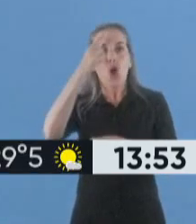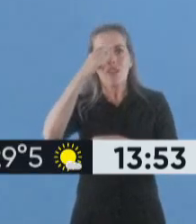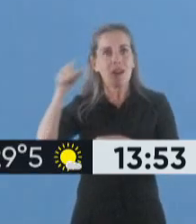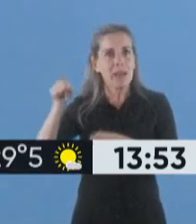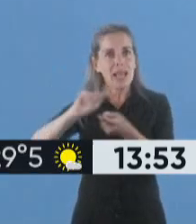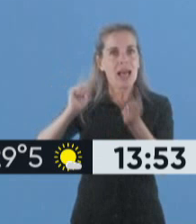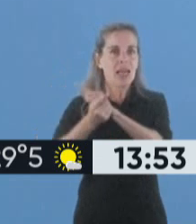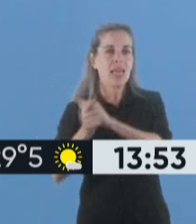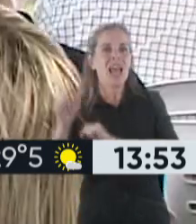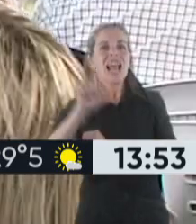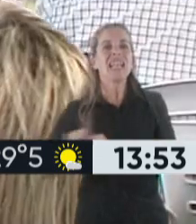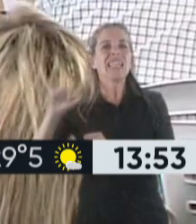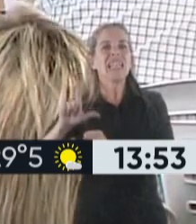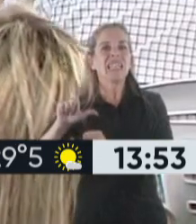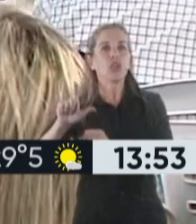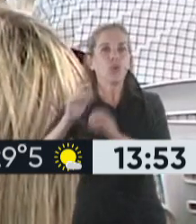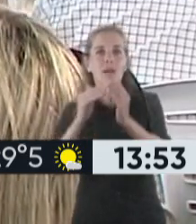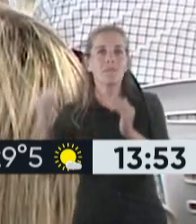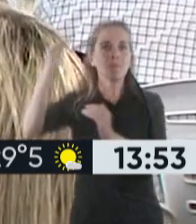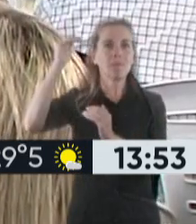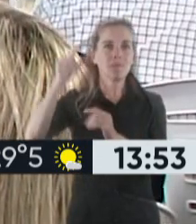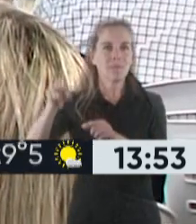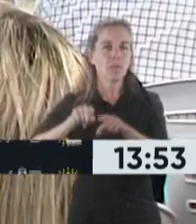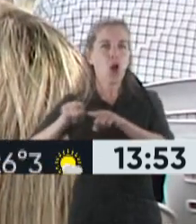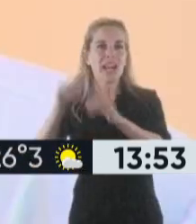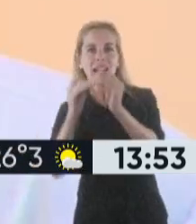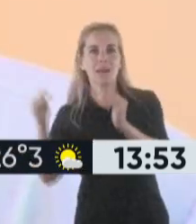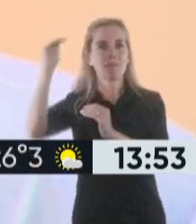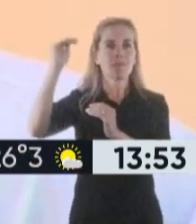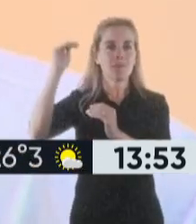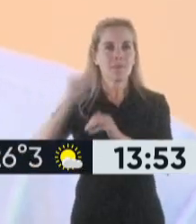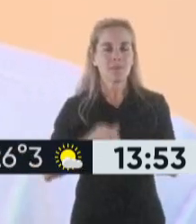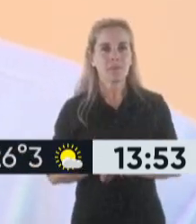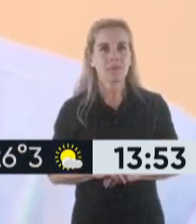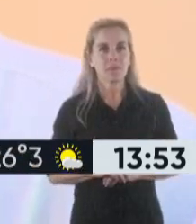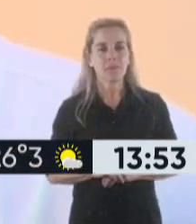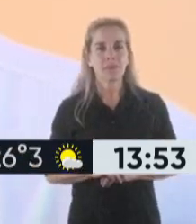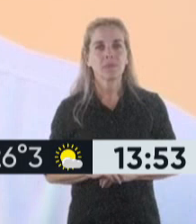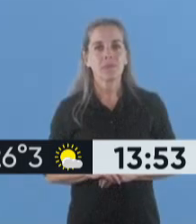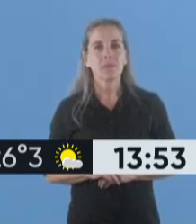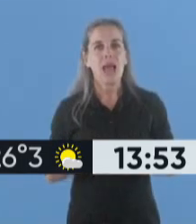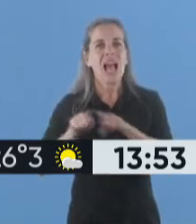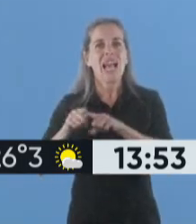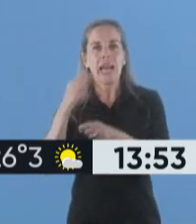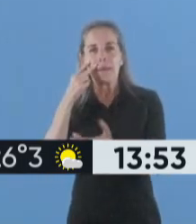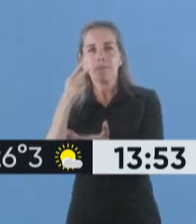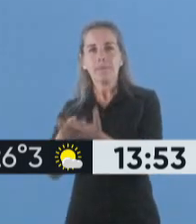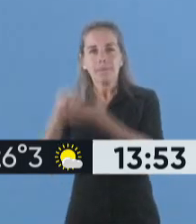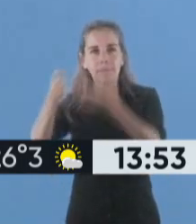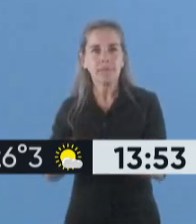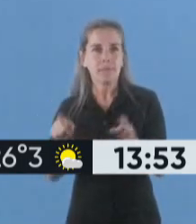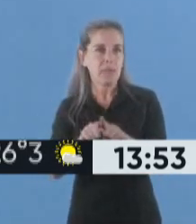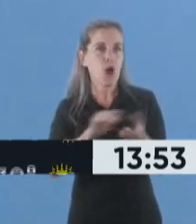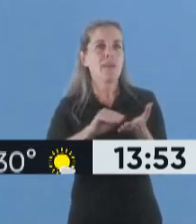una carrera reconocida como tal, y que algo que hacemos en la Administración